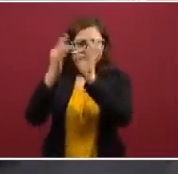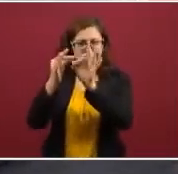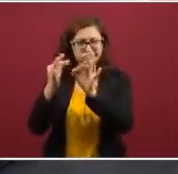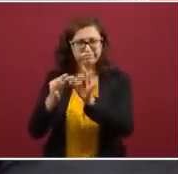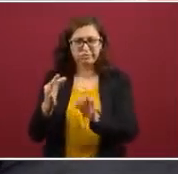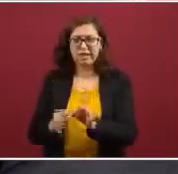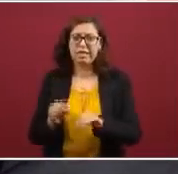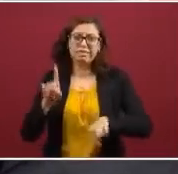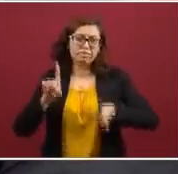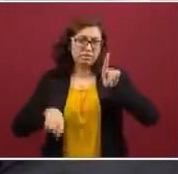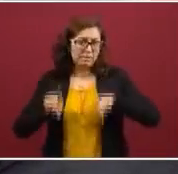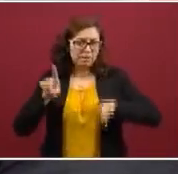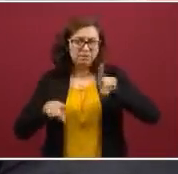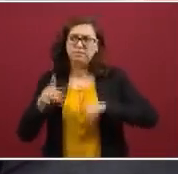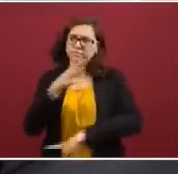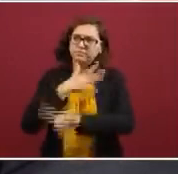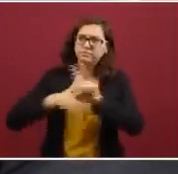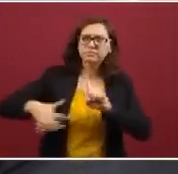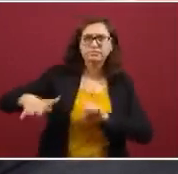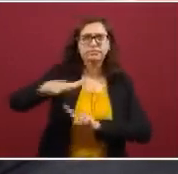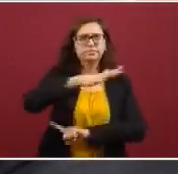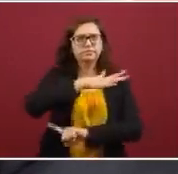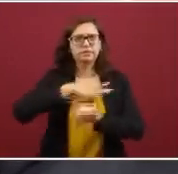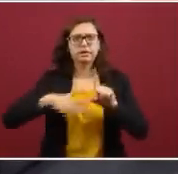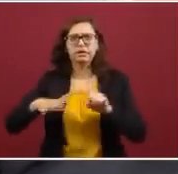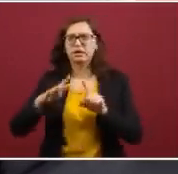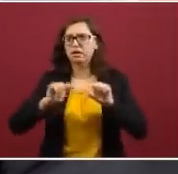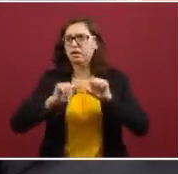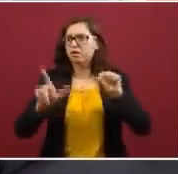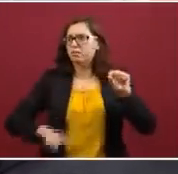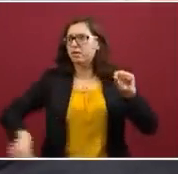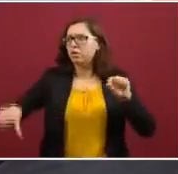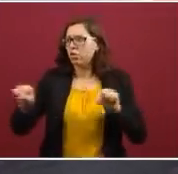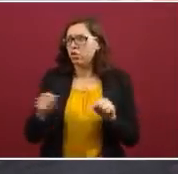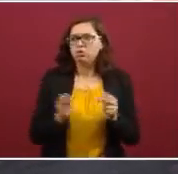las necesidades de nuestra población.